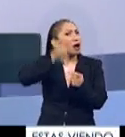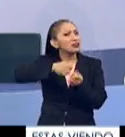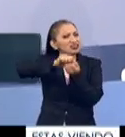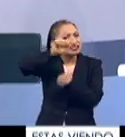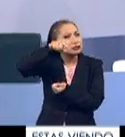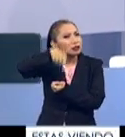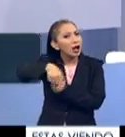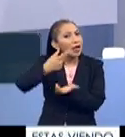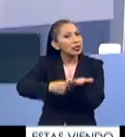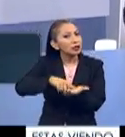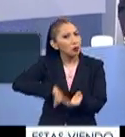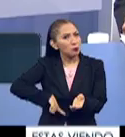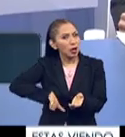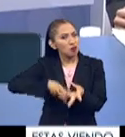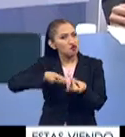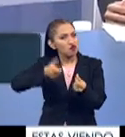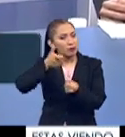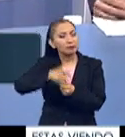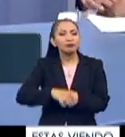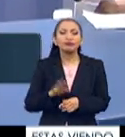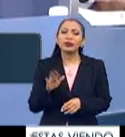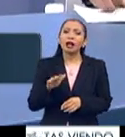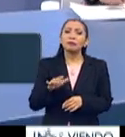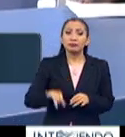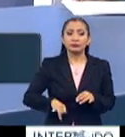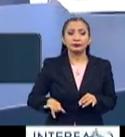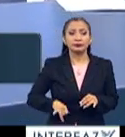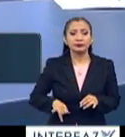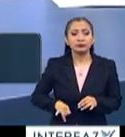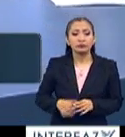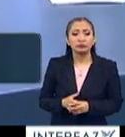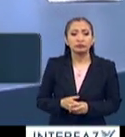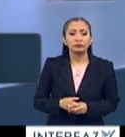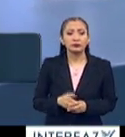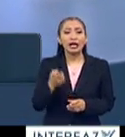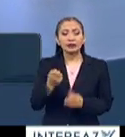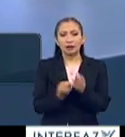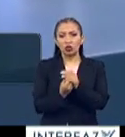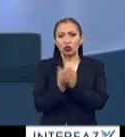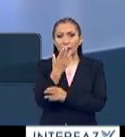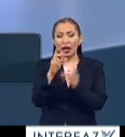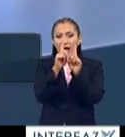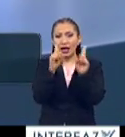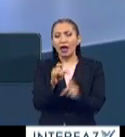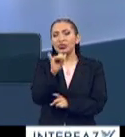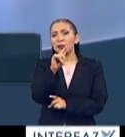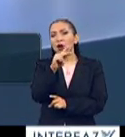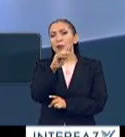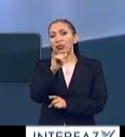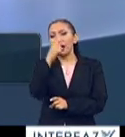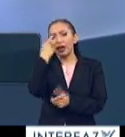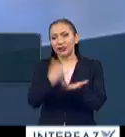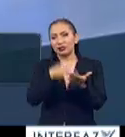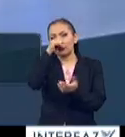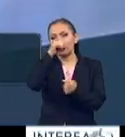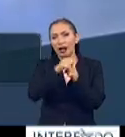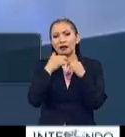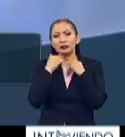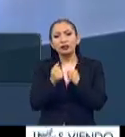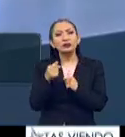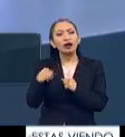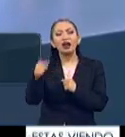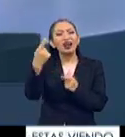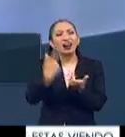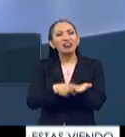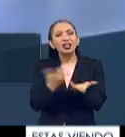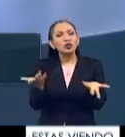bien estos detalles. Oye, pues interesante este nuevo diplomado de la Secretaría de Hacienda. Platícanos,